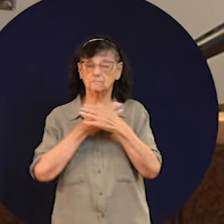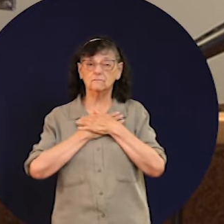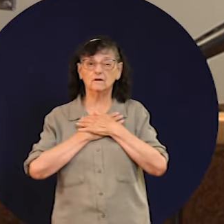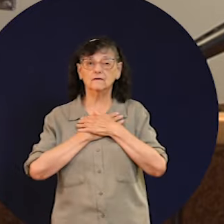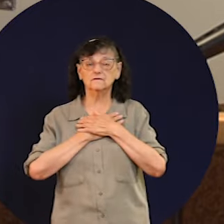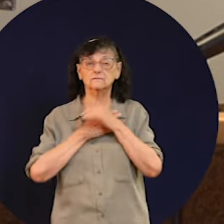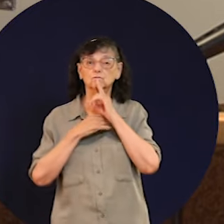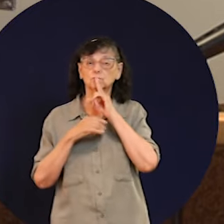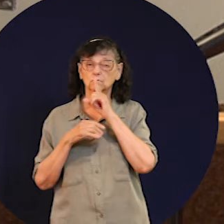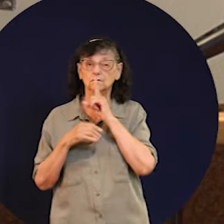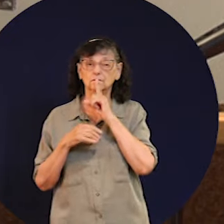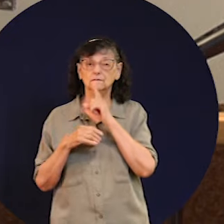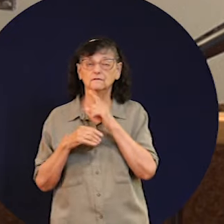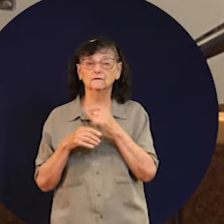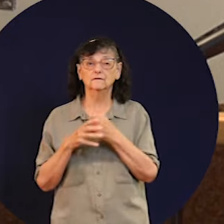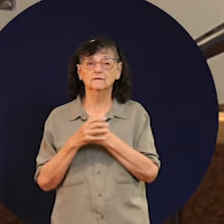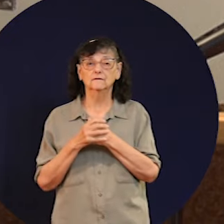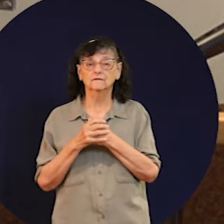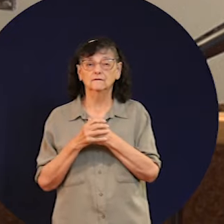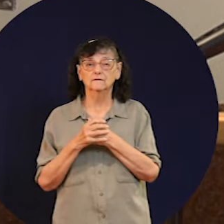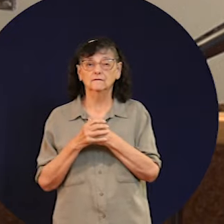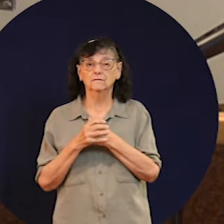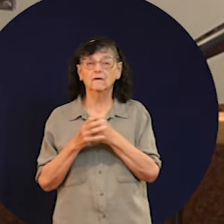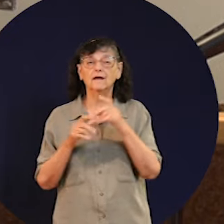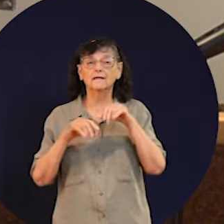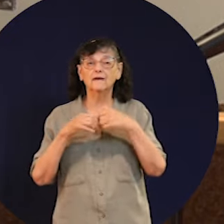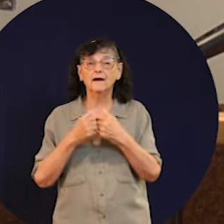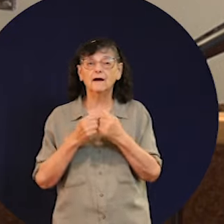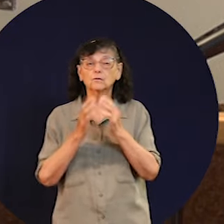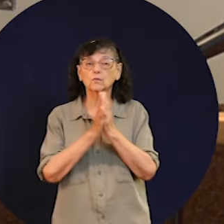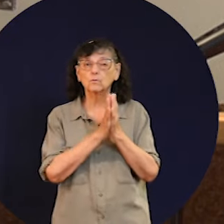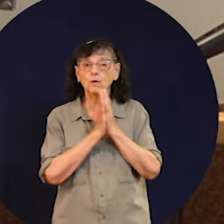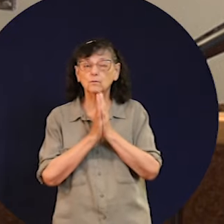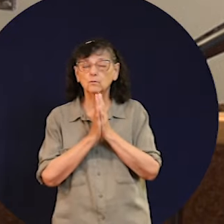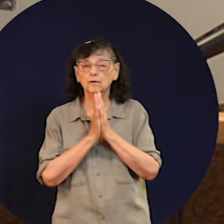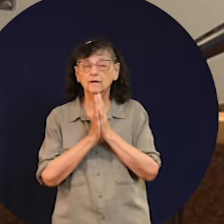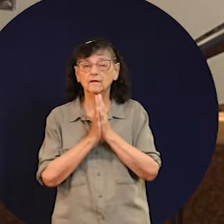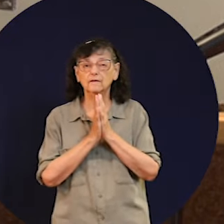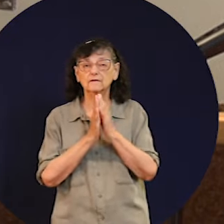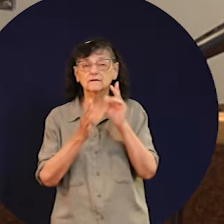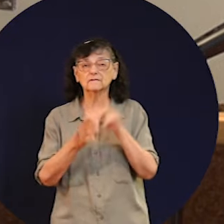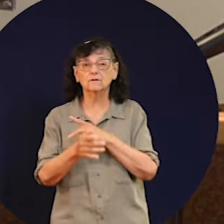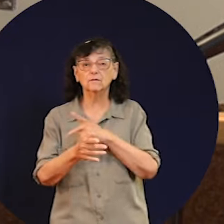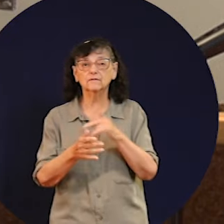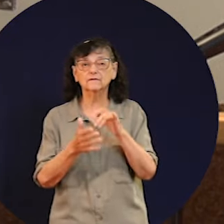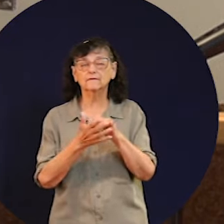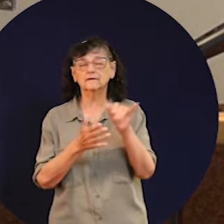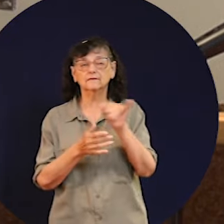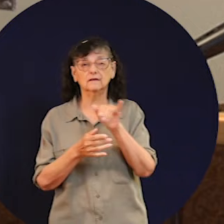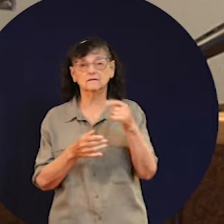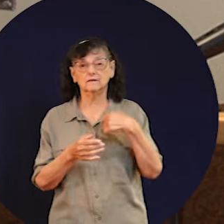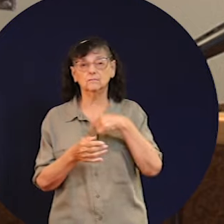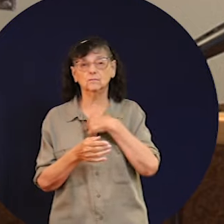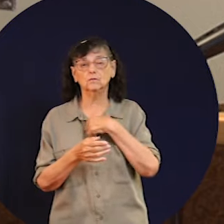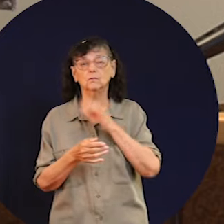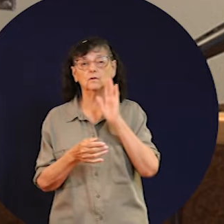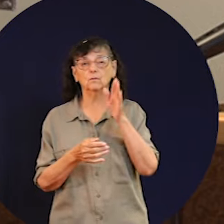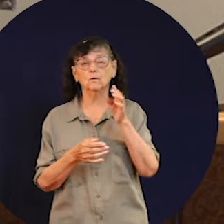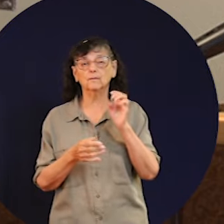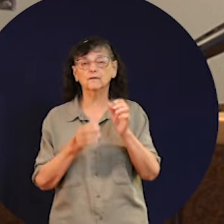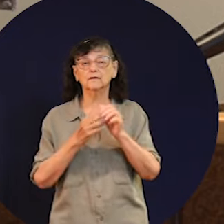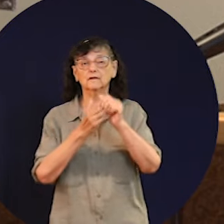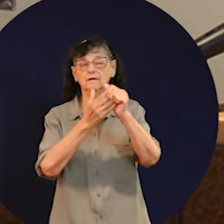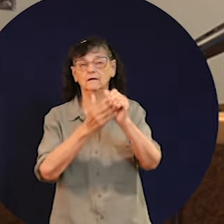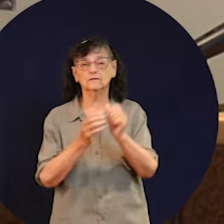descansar verdaderamente. Y como oró el salmista, que también nosotros seamos